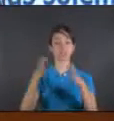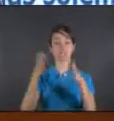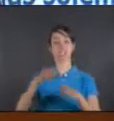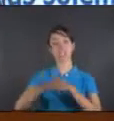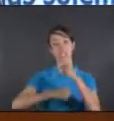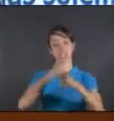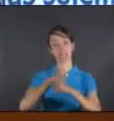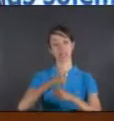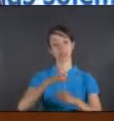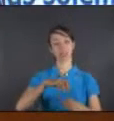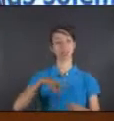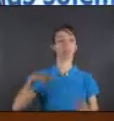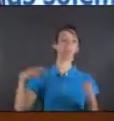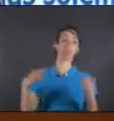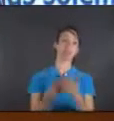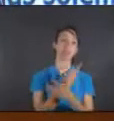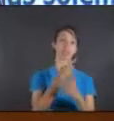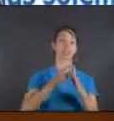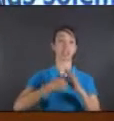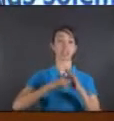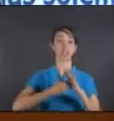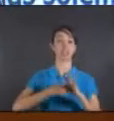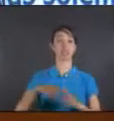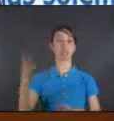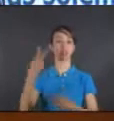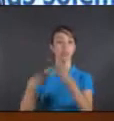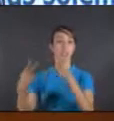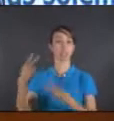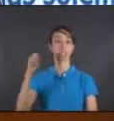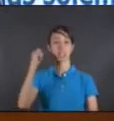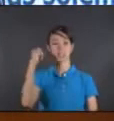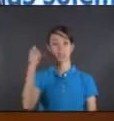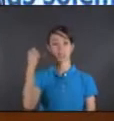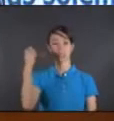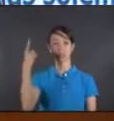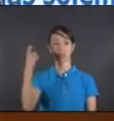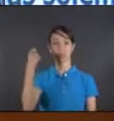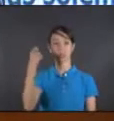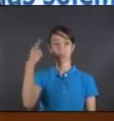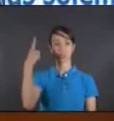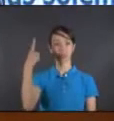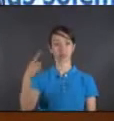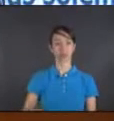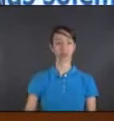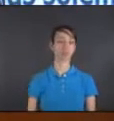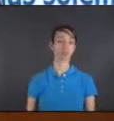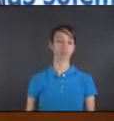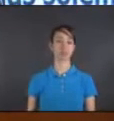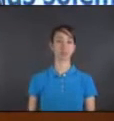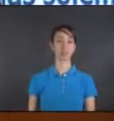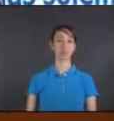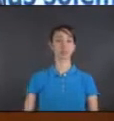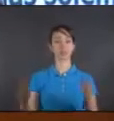conducirá. Dale ese aplauso fuerte al Rey y leamos rápidamente otro versículo.